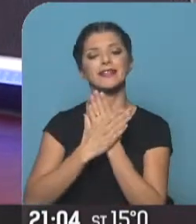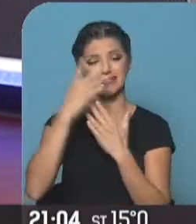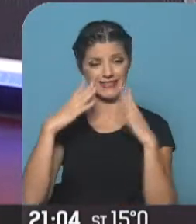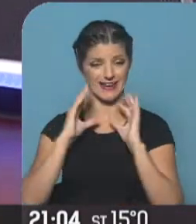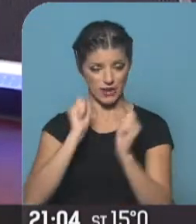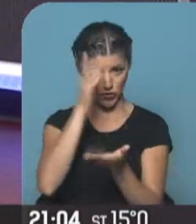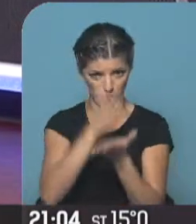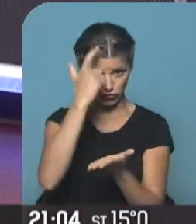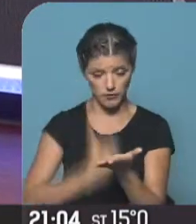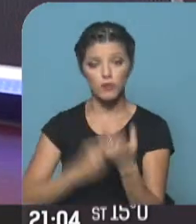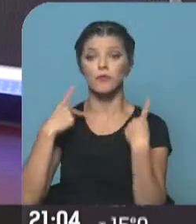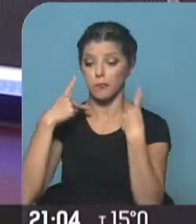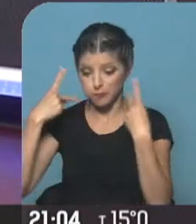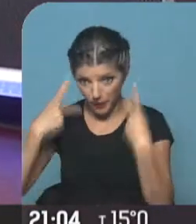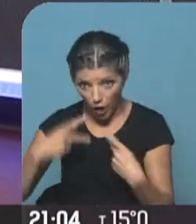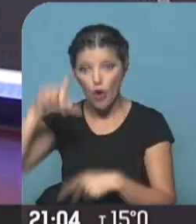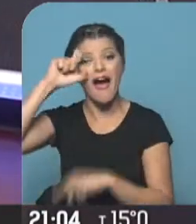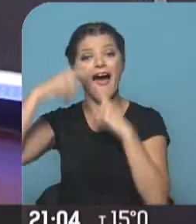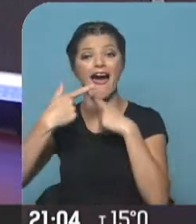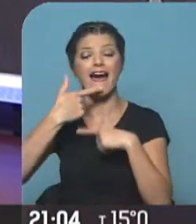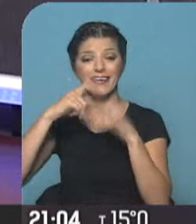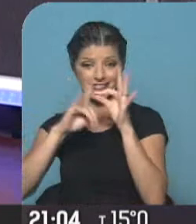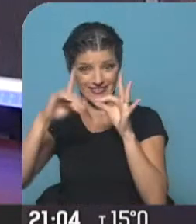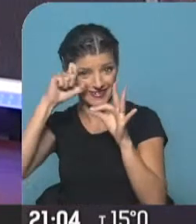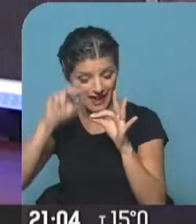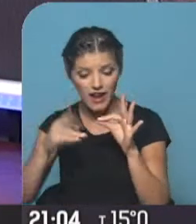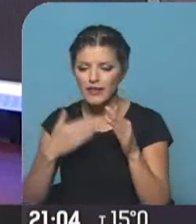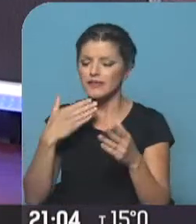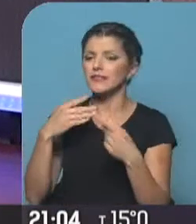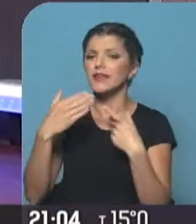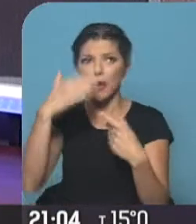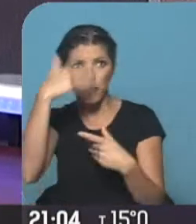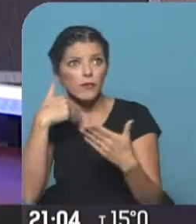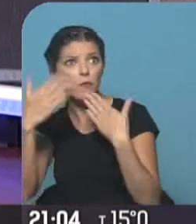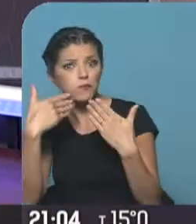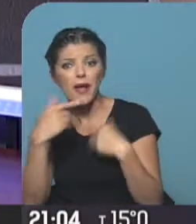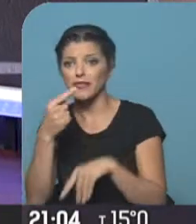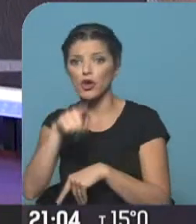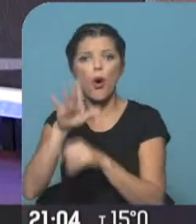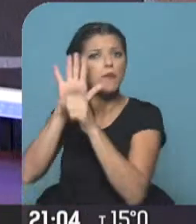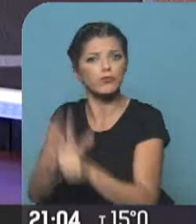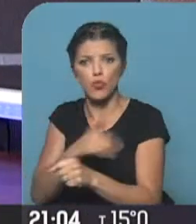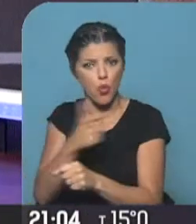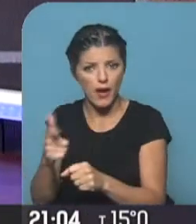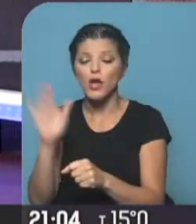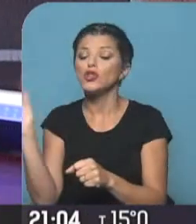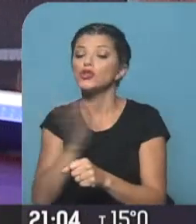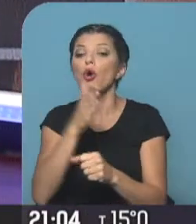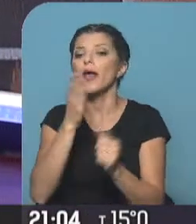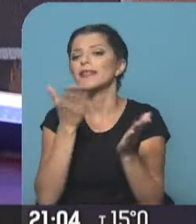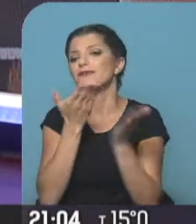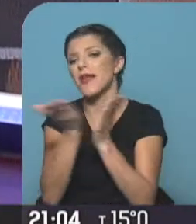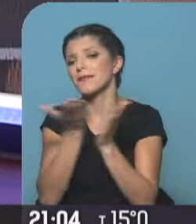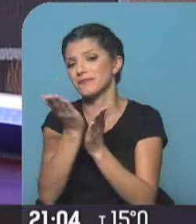se reunió con el juez Otranto, habló después, dijo que no hay encubrimiento y que están abiertas todas las hipótesis. A propósito del encubrimiento,